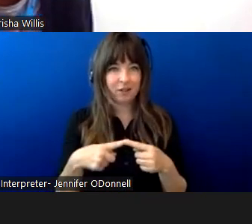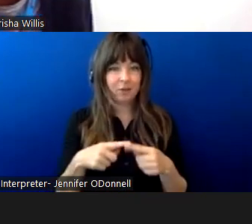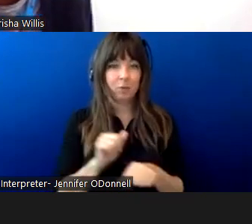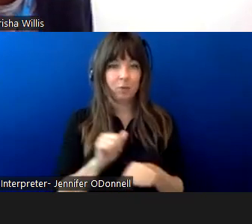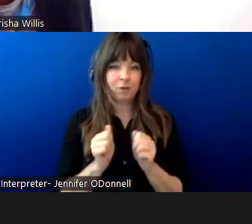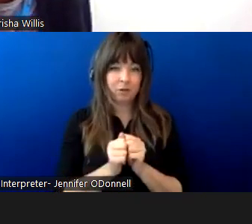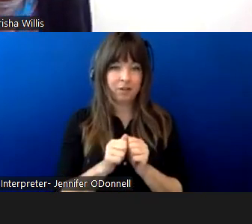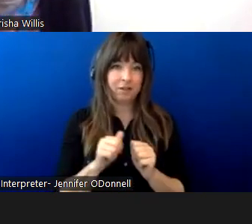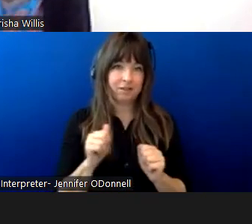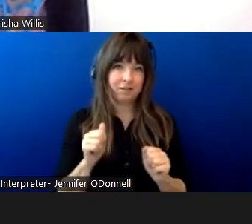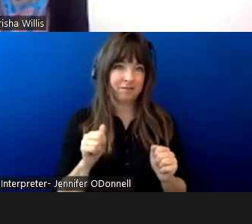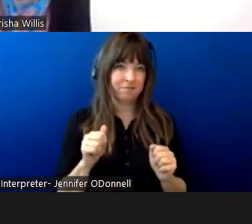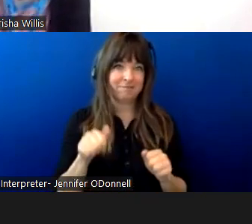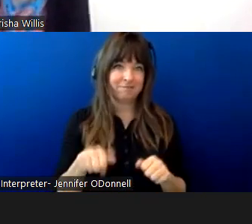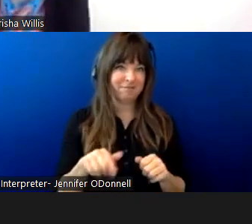con